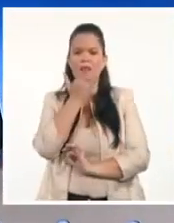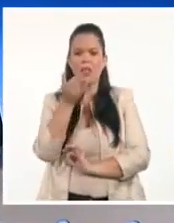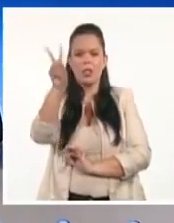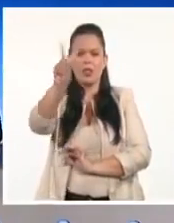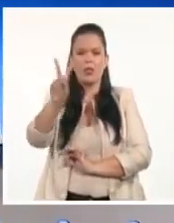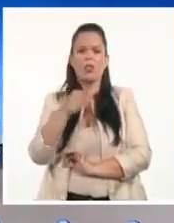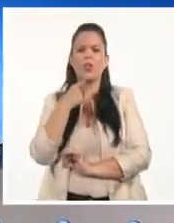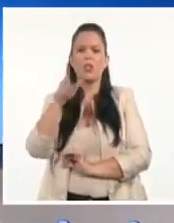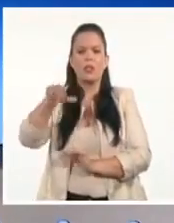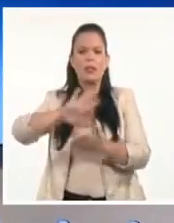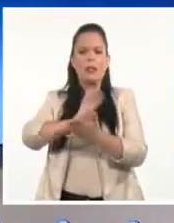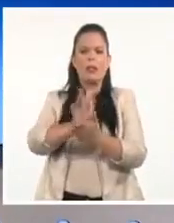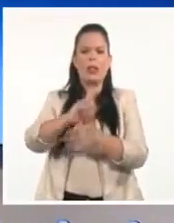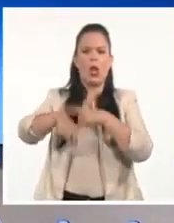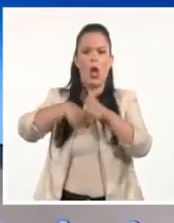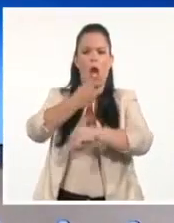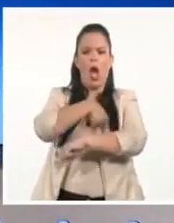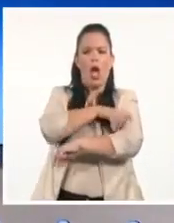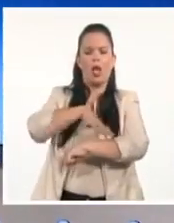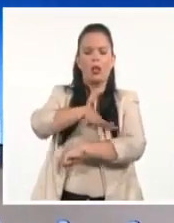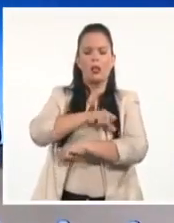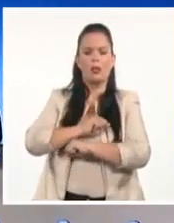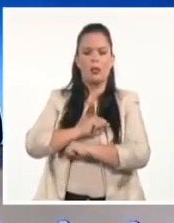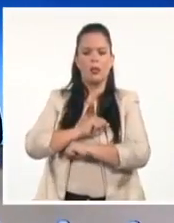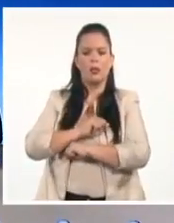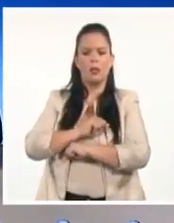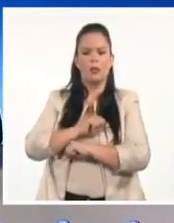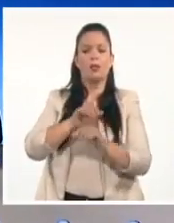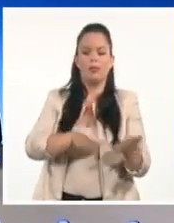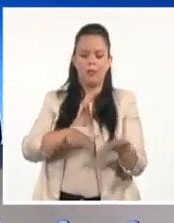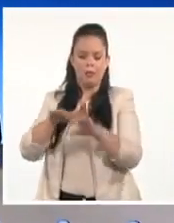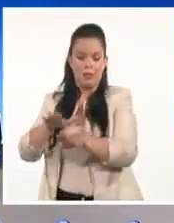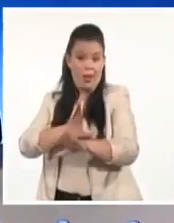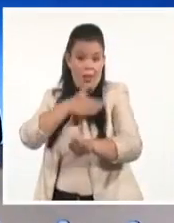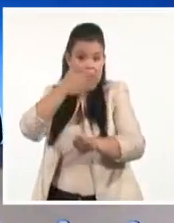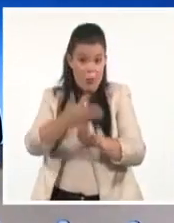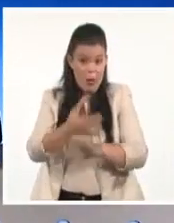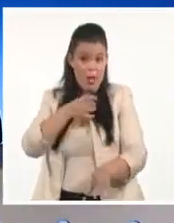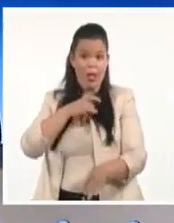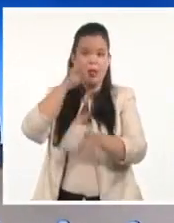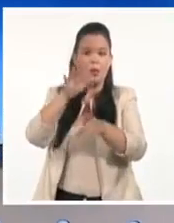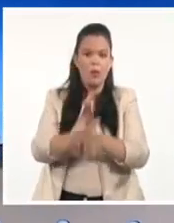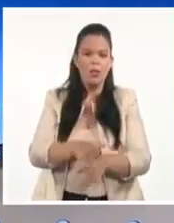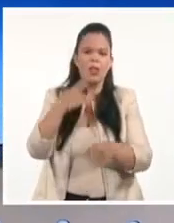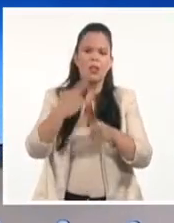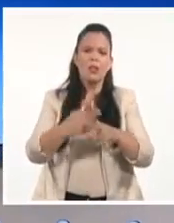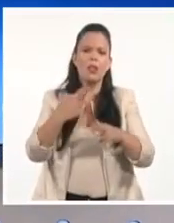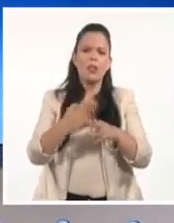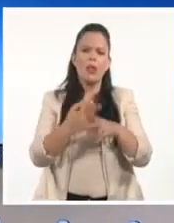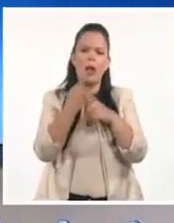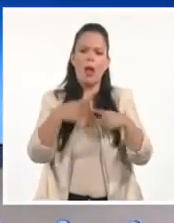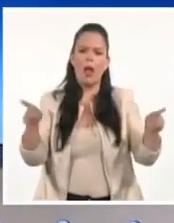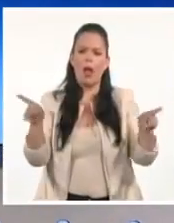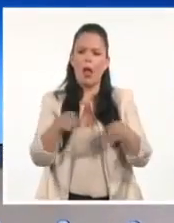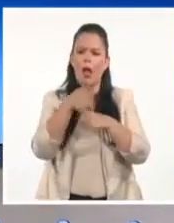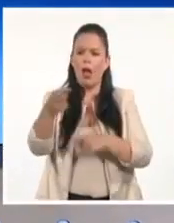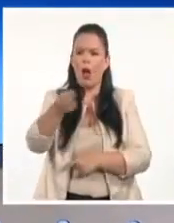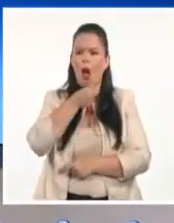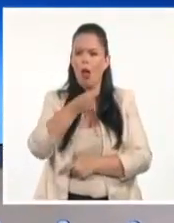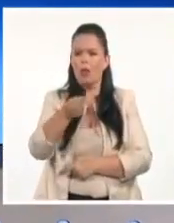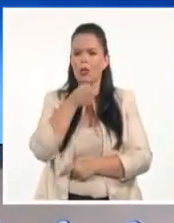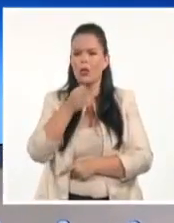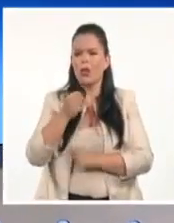dictador. Semanas después, un concierto por la paz, armado por la oposición en la frontera entre Venezuela y Colombia, moviliza